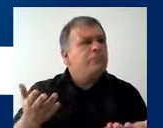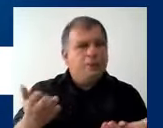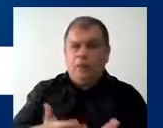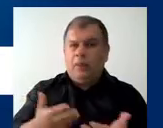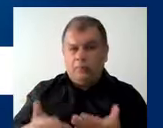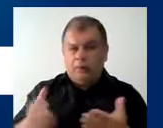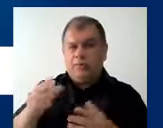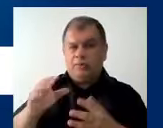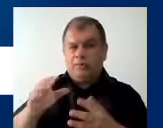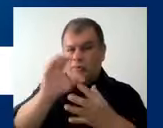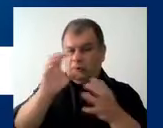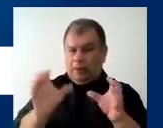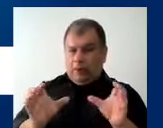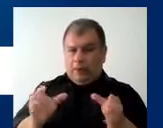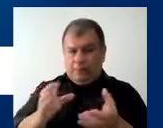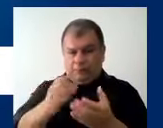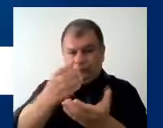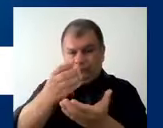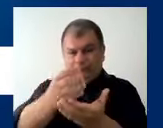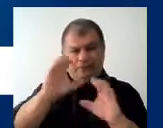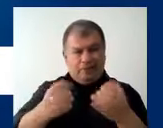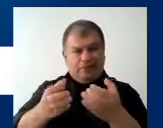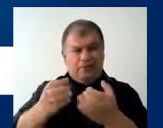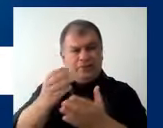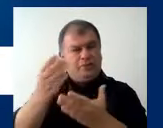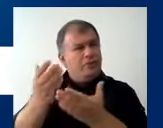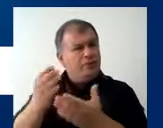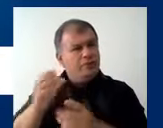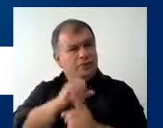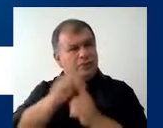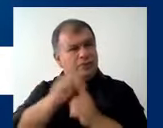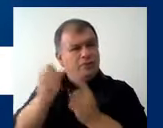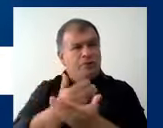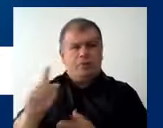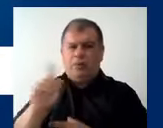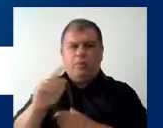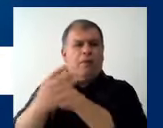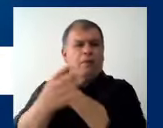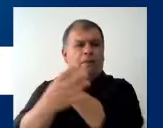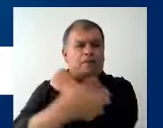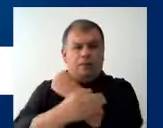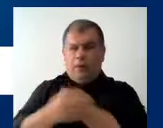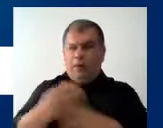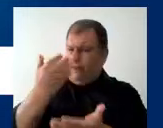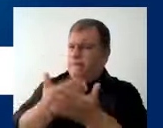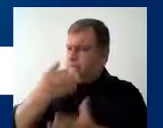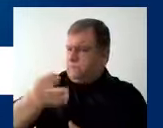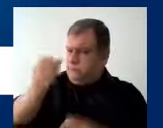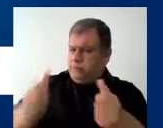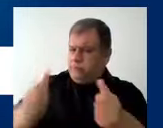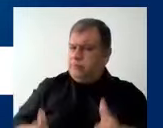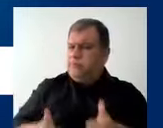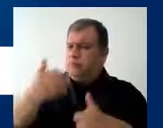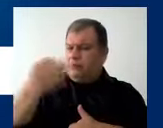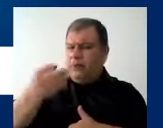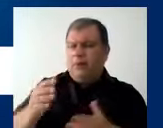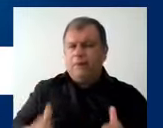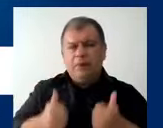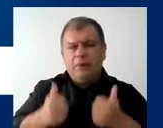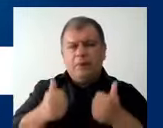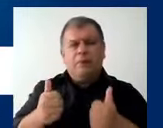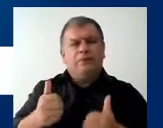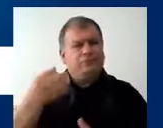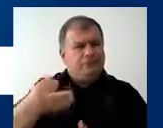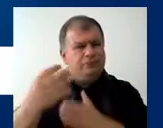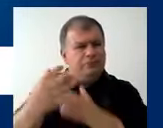su clasificación socioeconómica era de no pobre. Sin embargo, en su realidad, ellos viven en una condición de